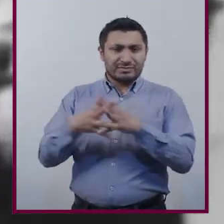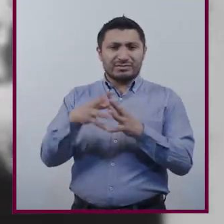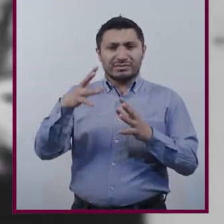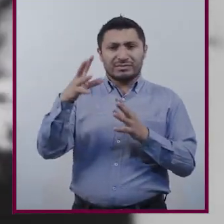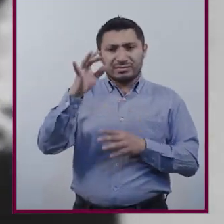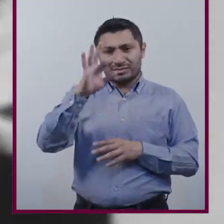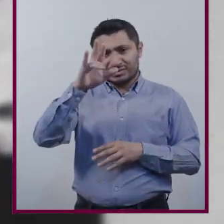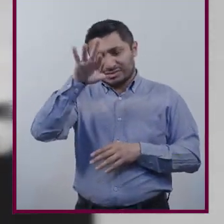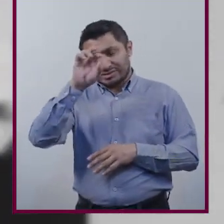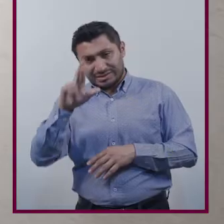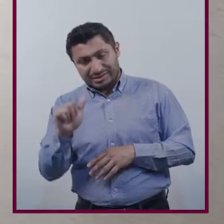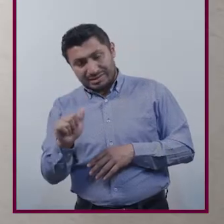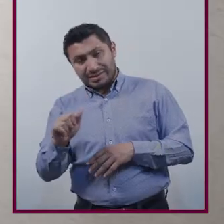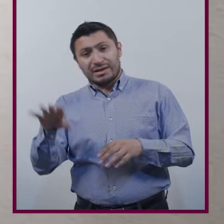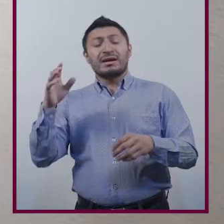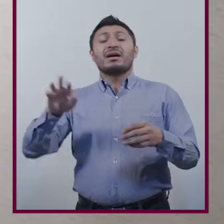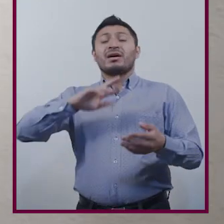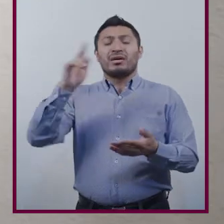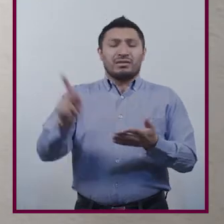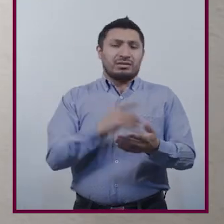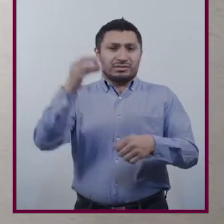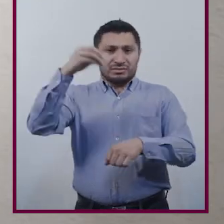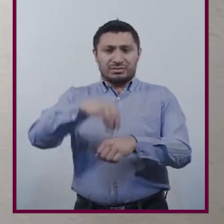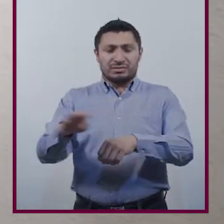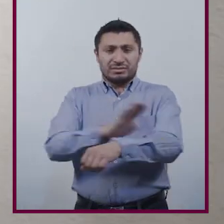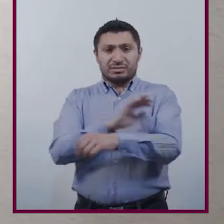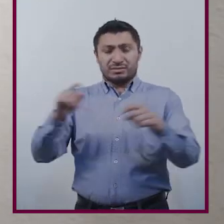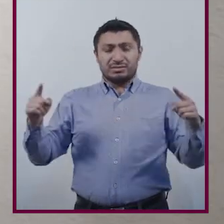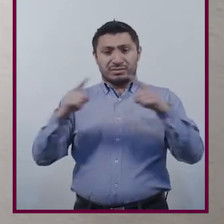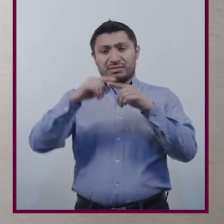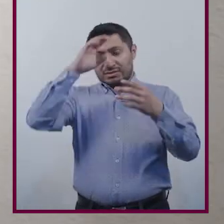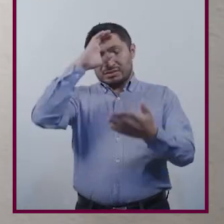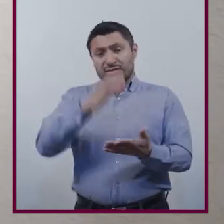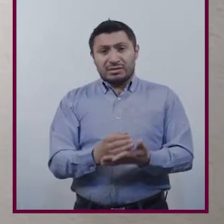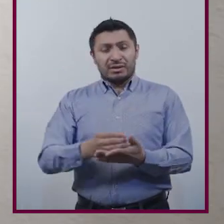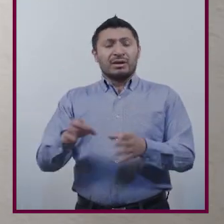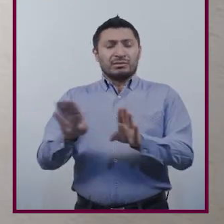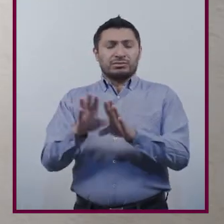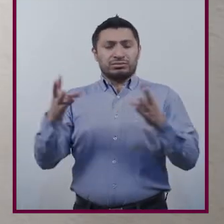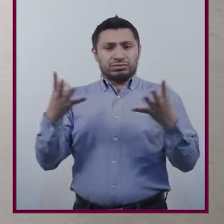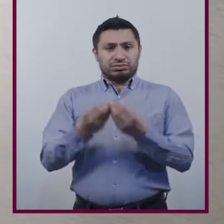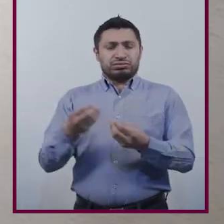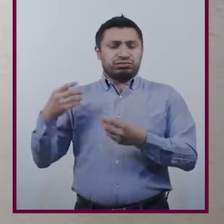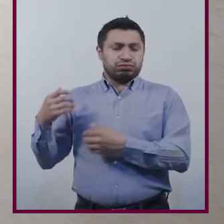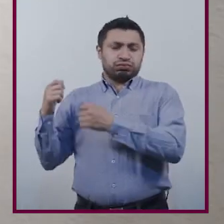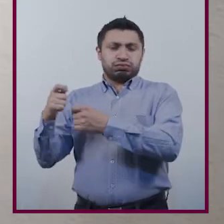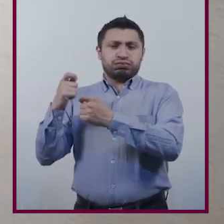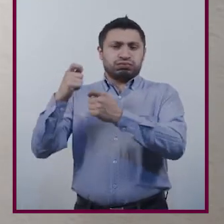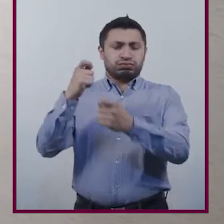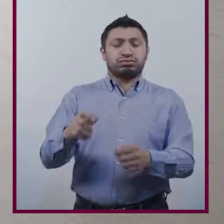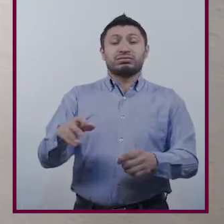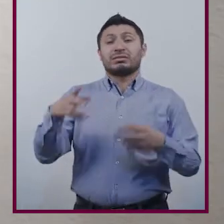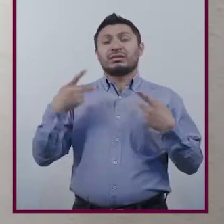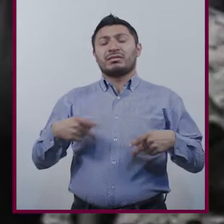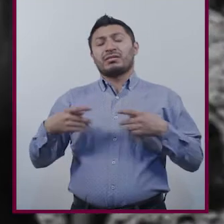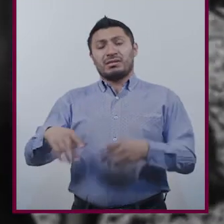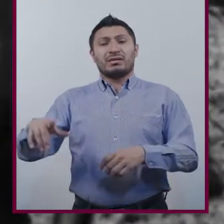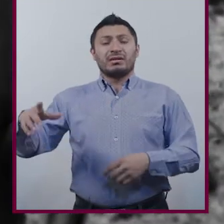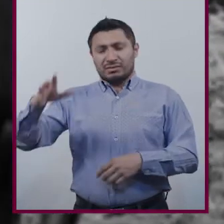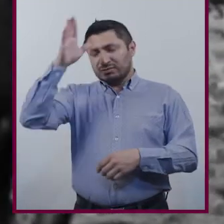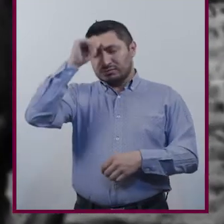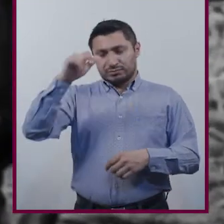Iglesia Católica. Con el Ejército Nacional Mexicano lucharon las milicias laicas y los campesinos que estaban a favor del gobierno